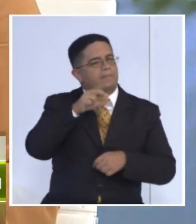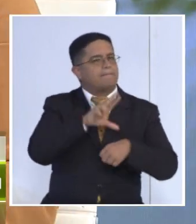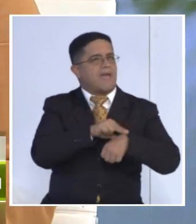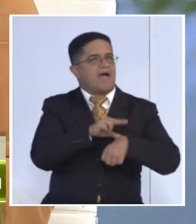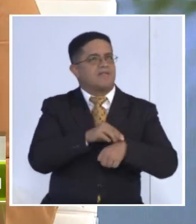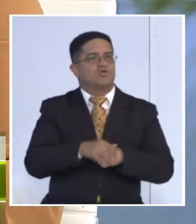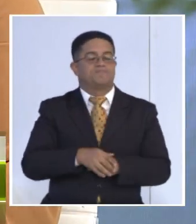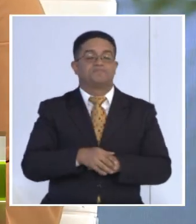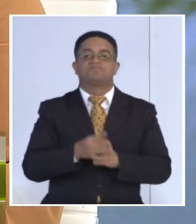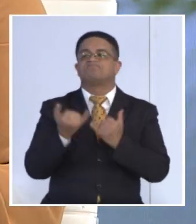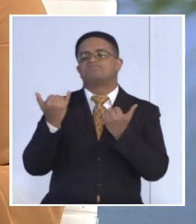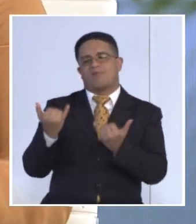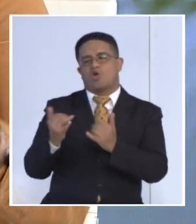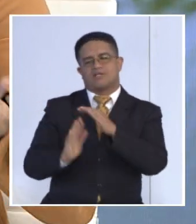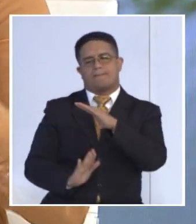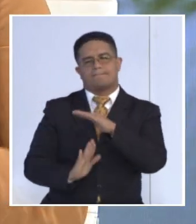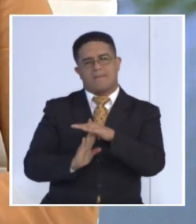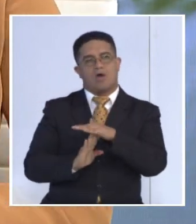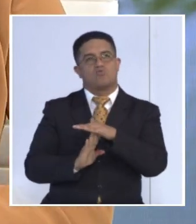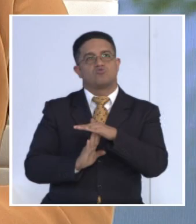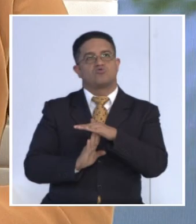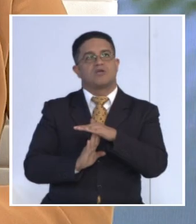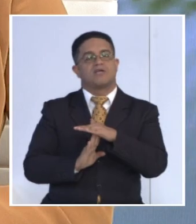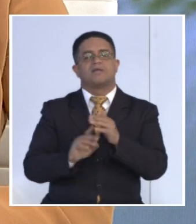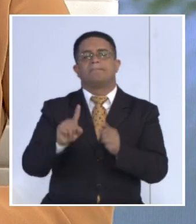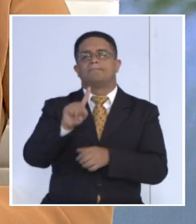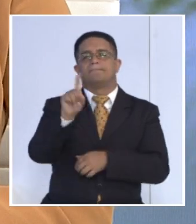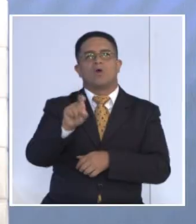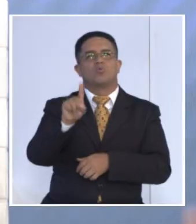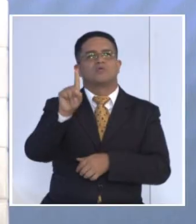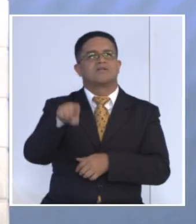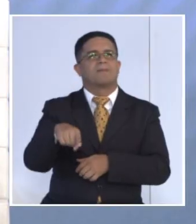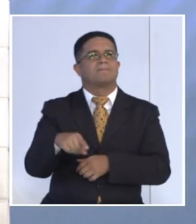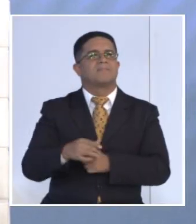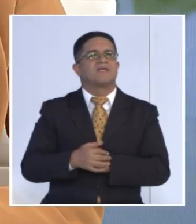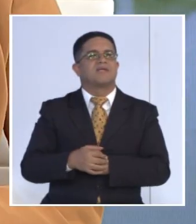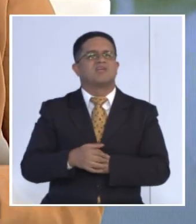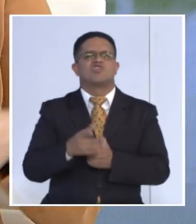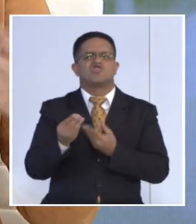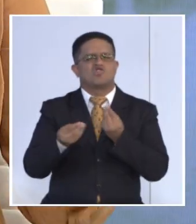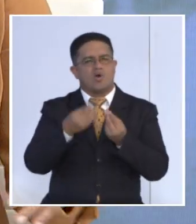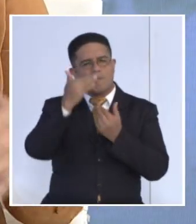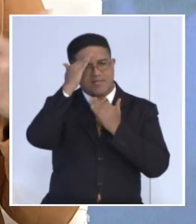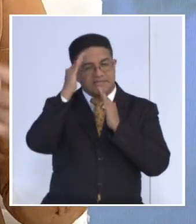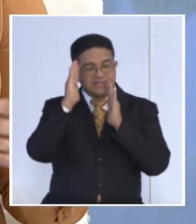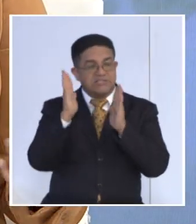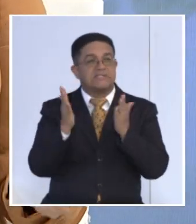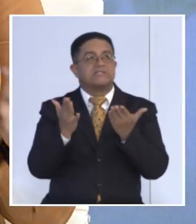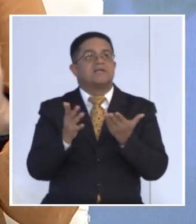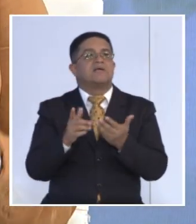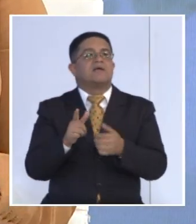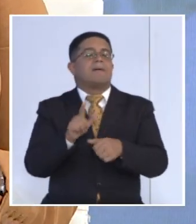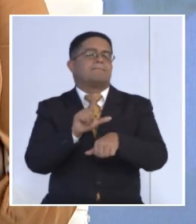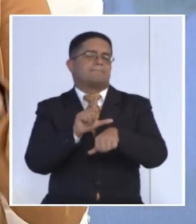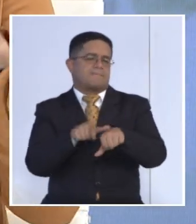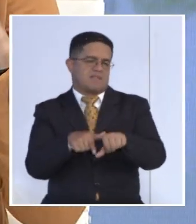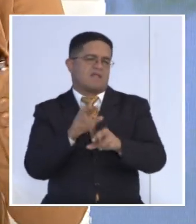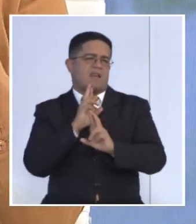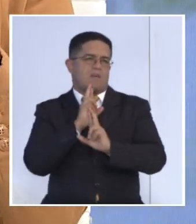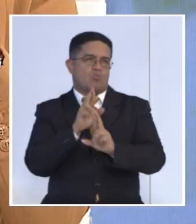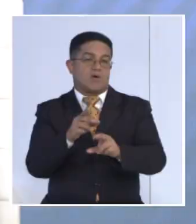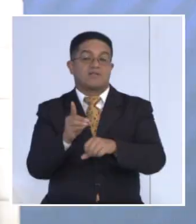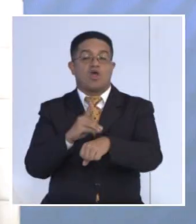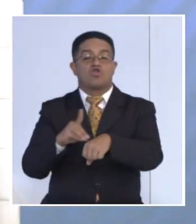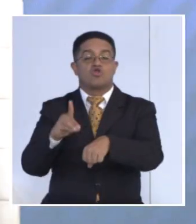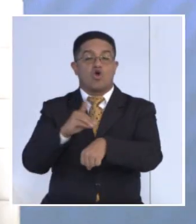supuesto, doctora, vamos a irnos a una pausa, nos están preguntando ya por acá por el tratamiento y abordaje por redes sociales, lo vamos a responder cuando volvamos. La doctora